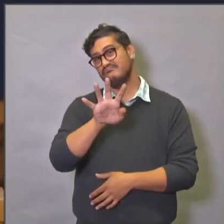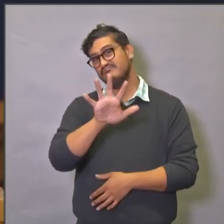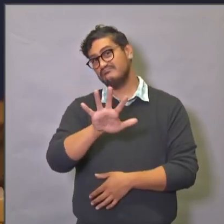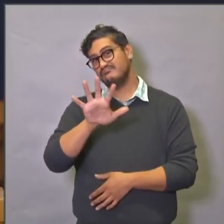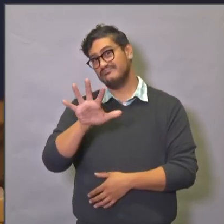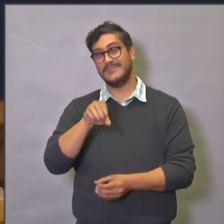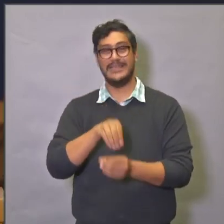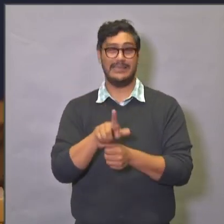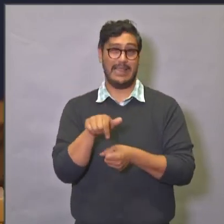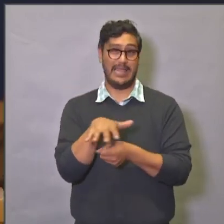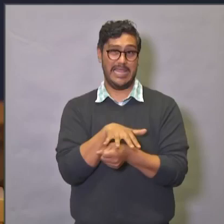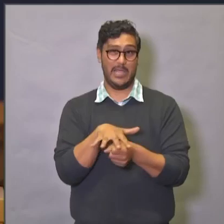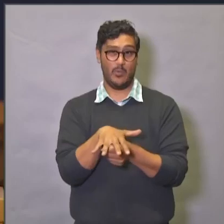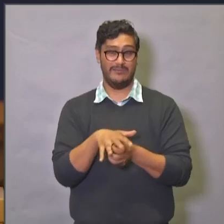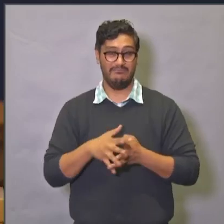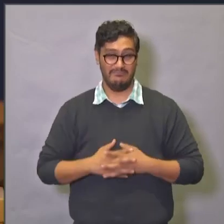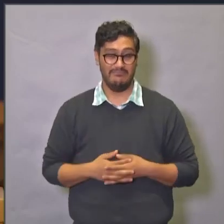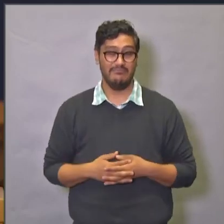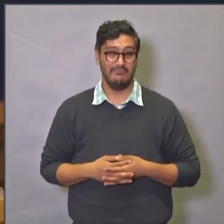268,455 en el condado de Los Ángeles.